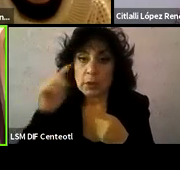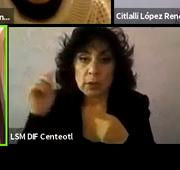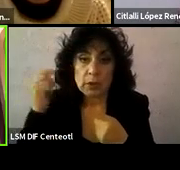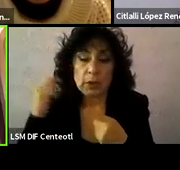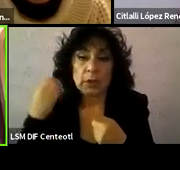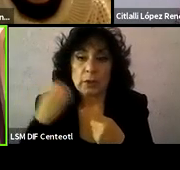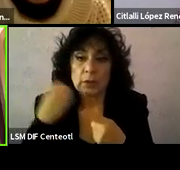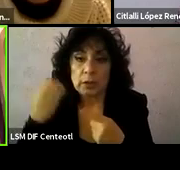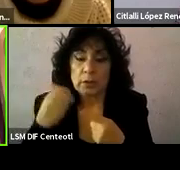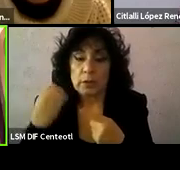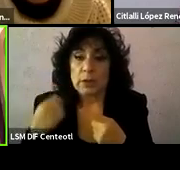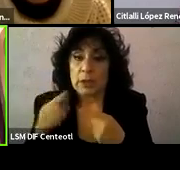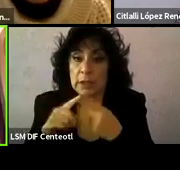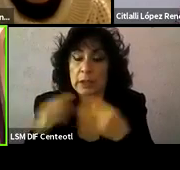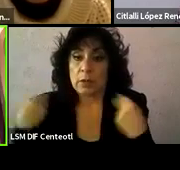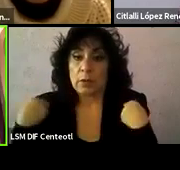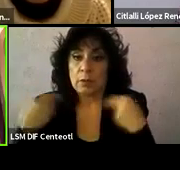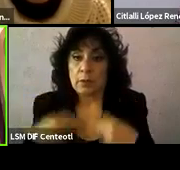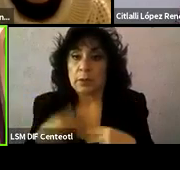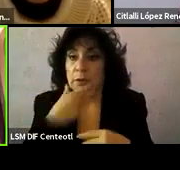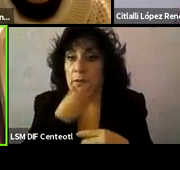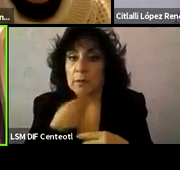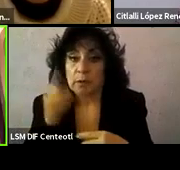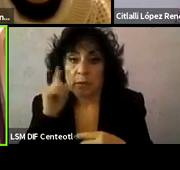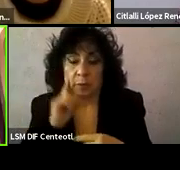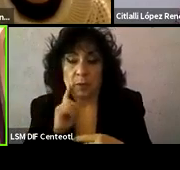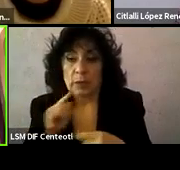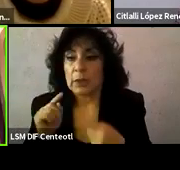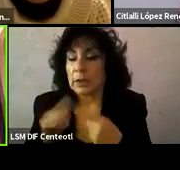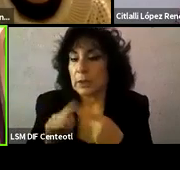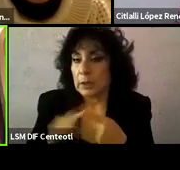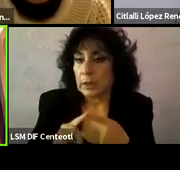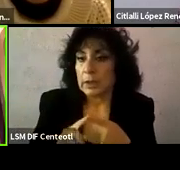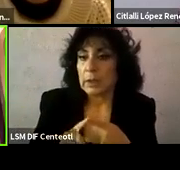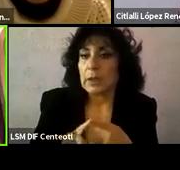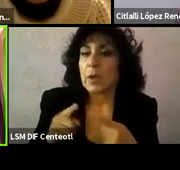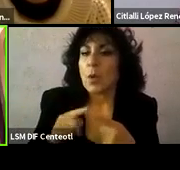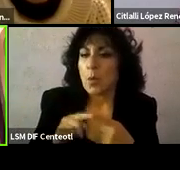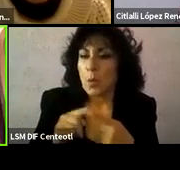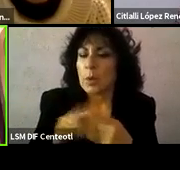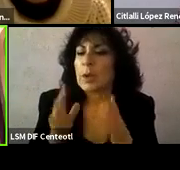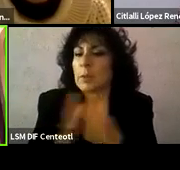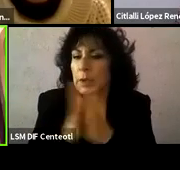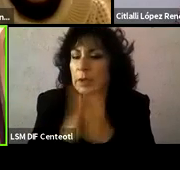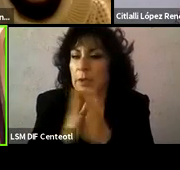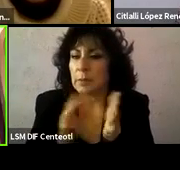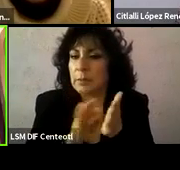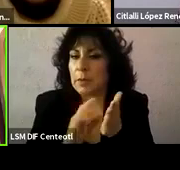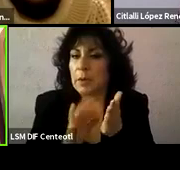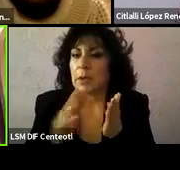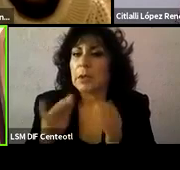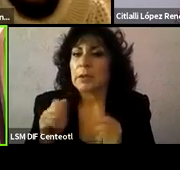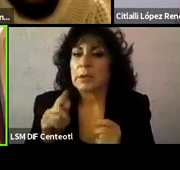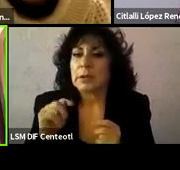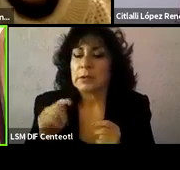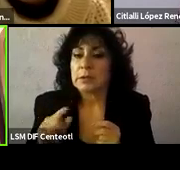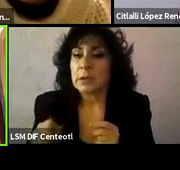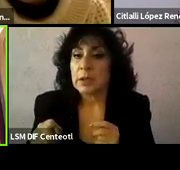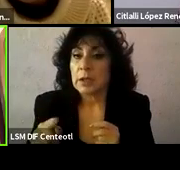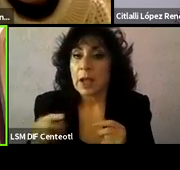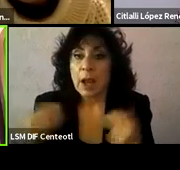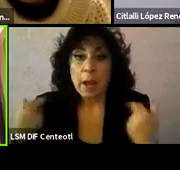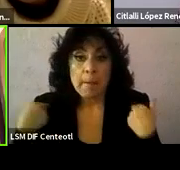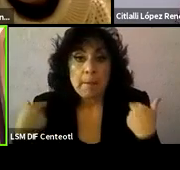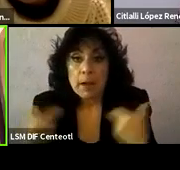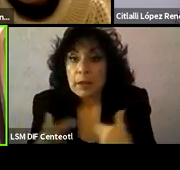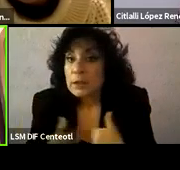y las docentes, y es cierto, una de las preguntas o de las participaciones que pusieron en el chat, de que no es considerado el maestro. O